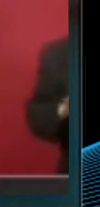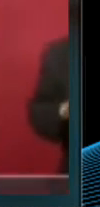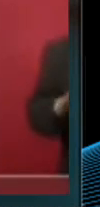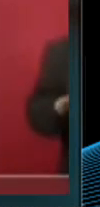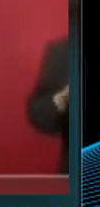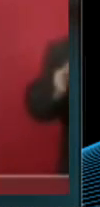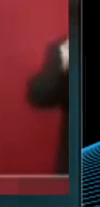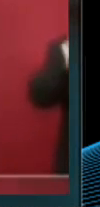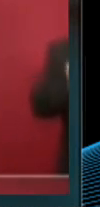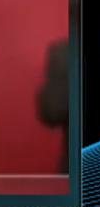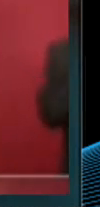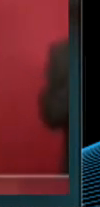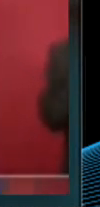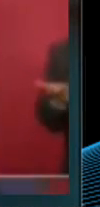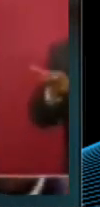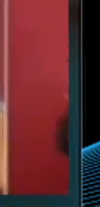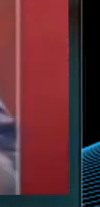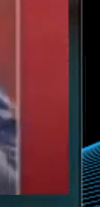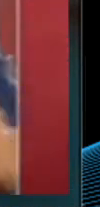porque repartieron